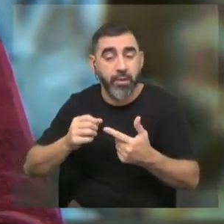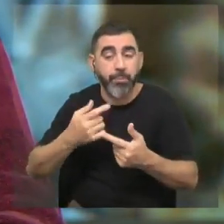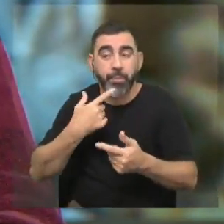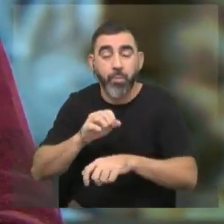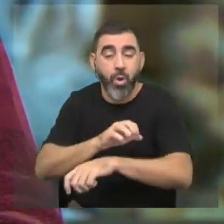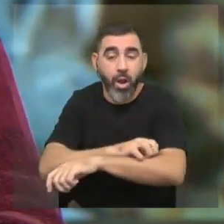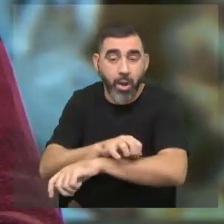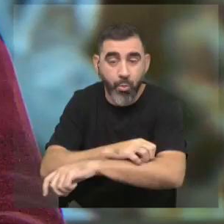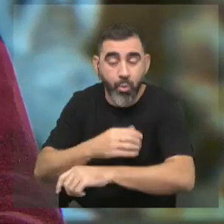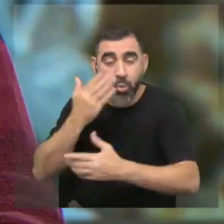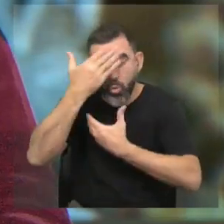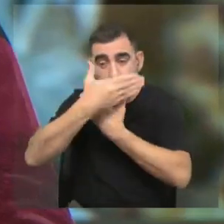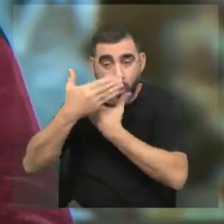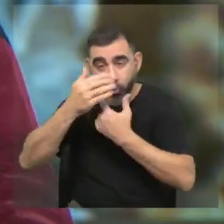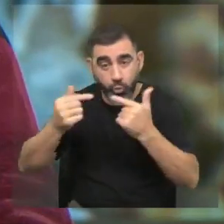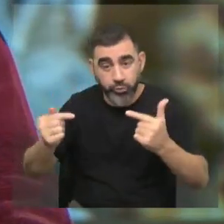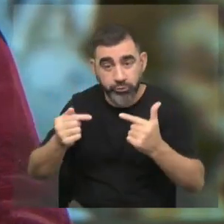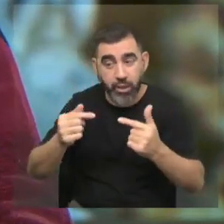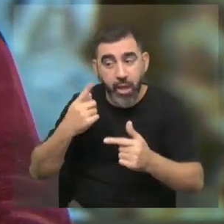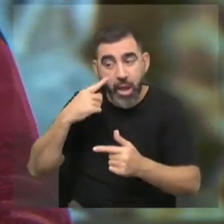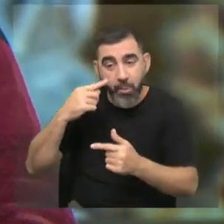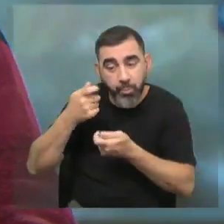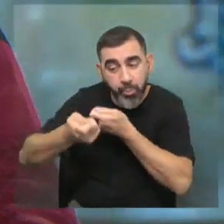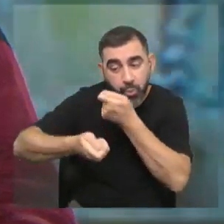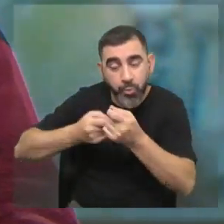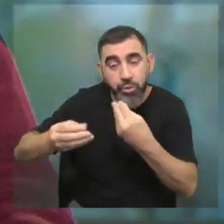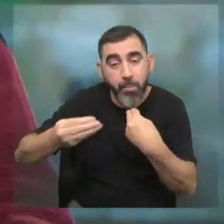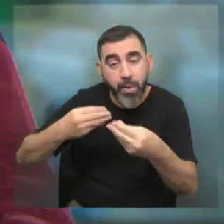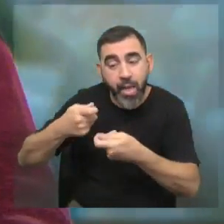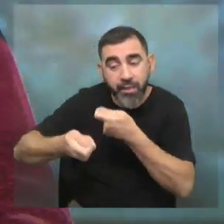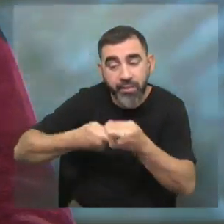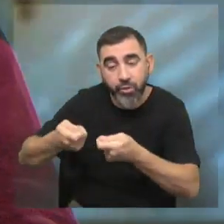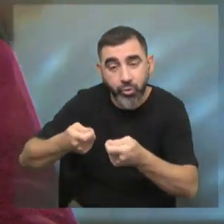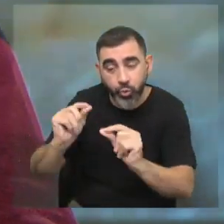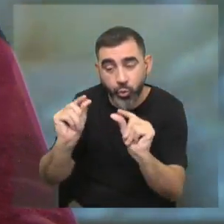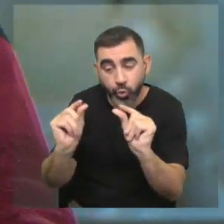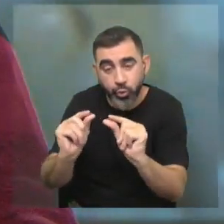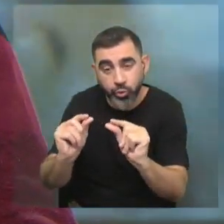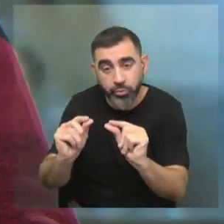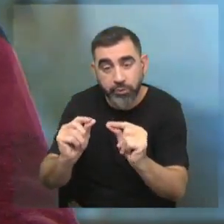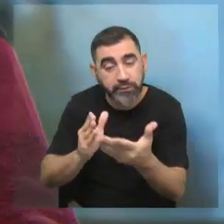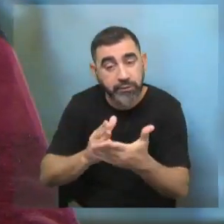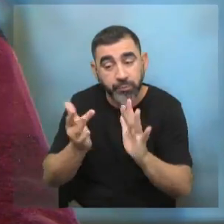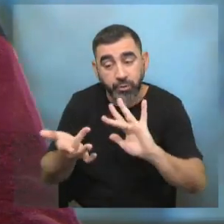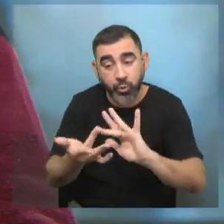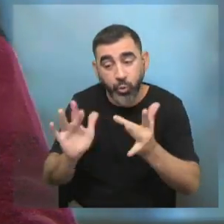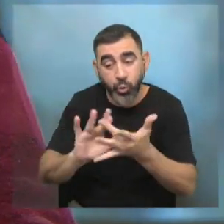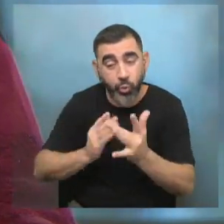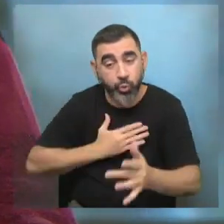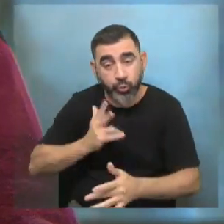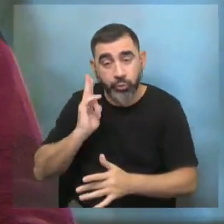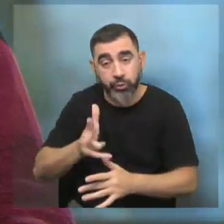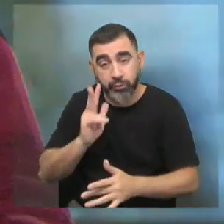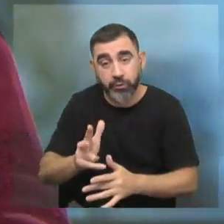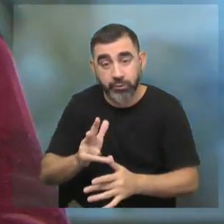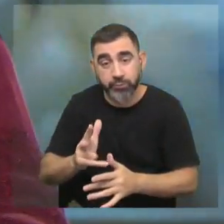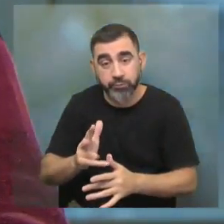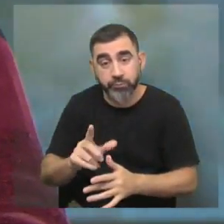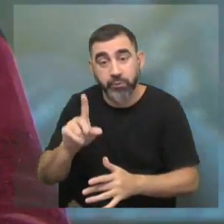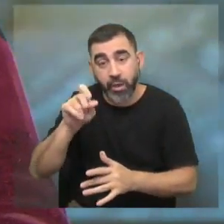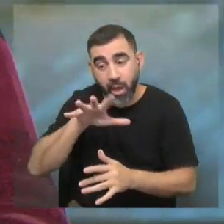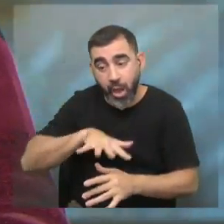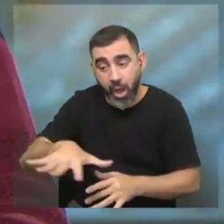pero distintas fugas de helio y problemas con los propulsores siguen retrasando su viaje. Sunny Williams y Butch Wilmore despegaron el 5 de